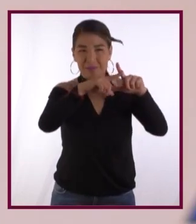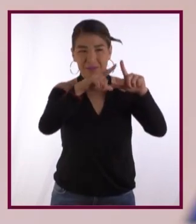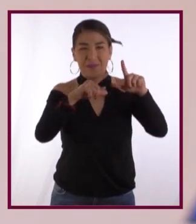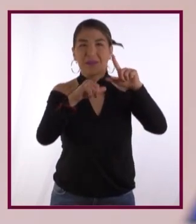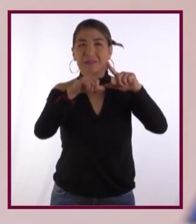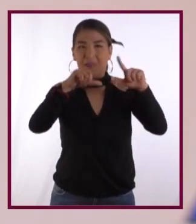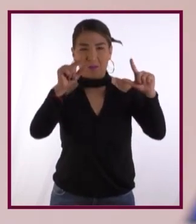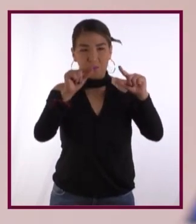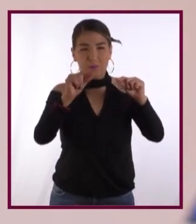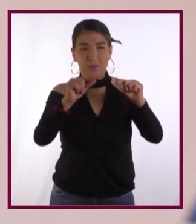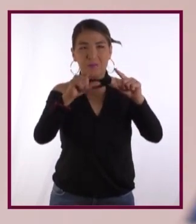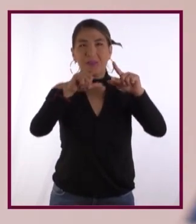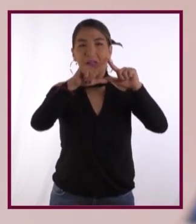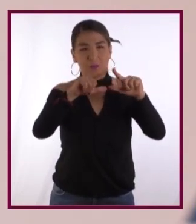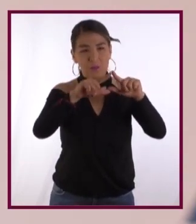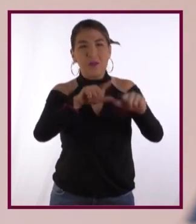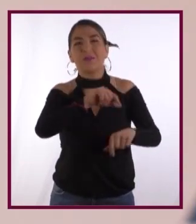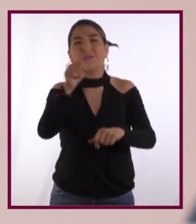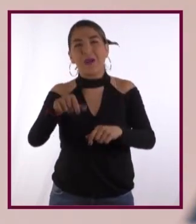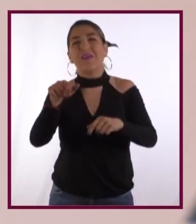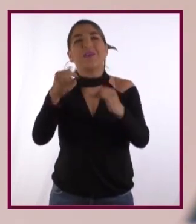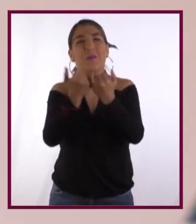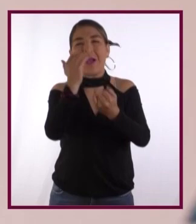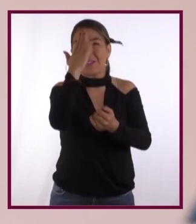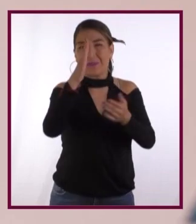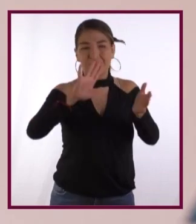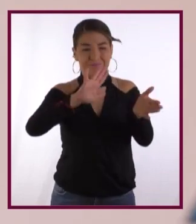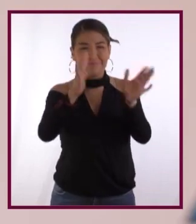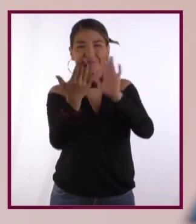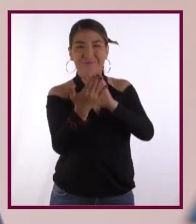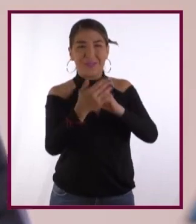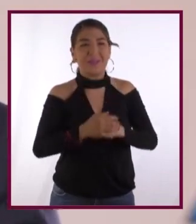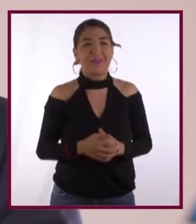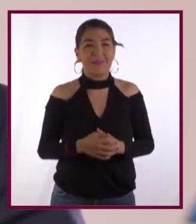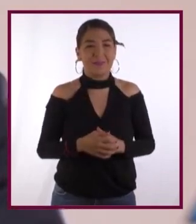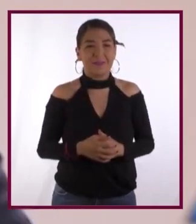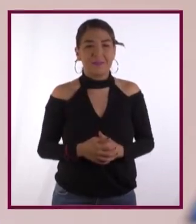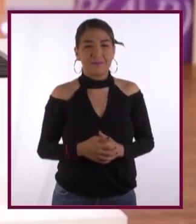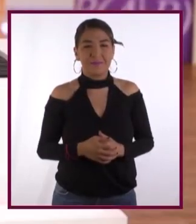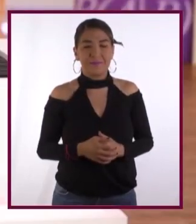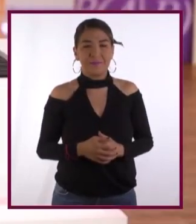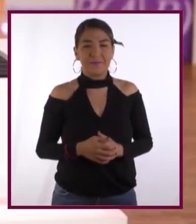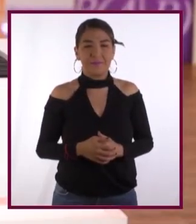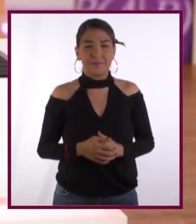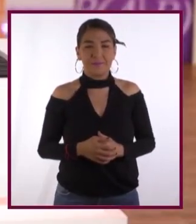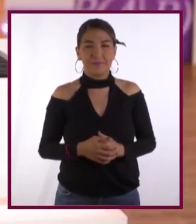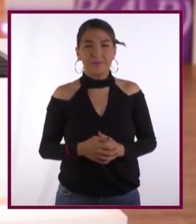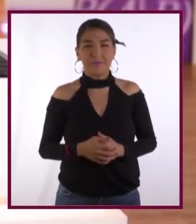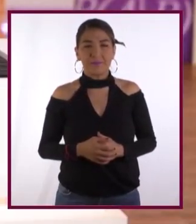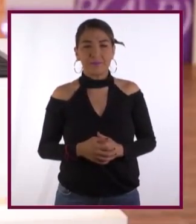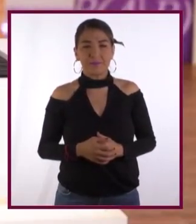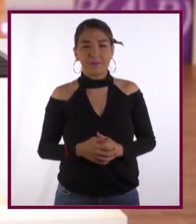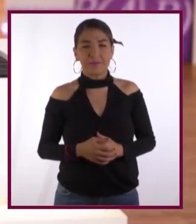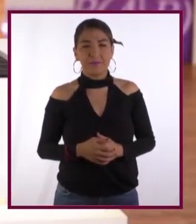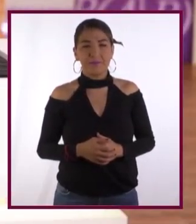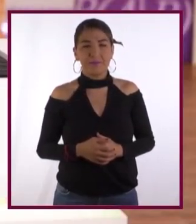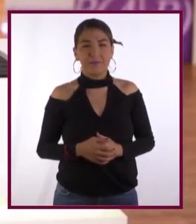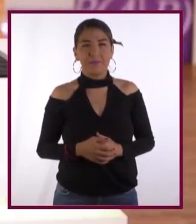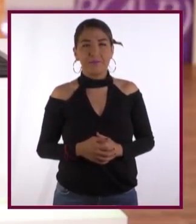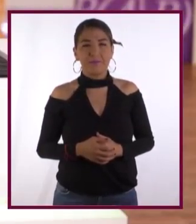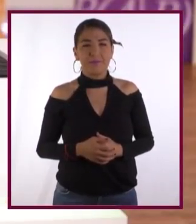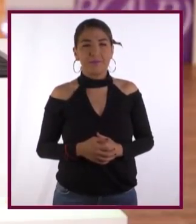un triángulo y luego repetiremos el paso con las medidas en espejo. Hagámoslo juntos, ¿va? Perfecto. Muy bien.